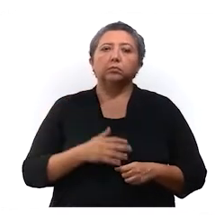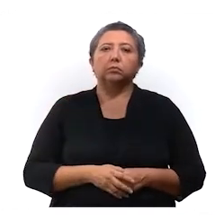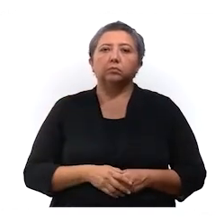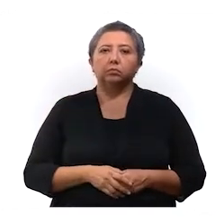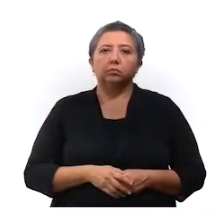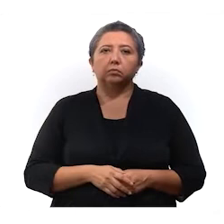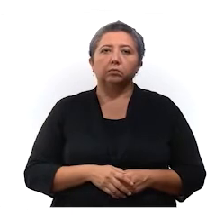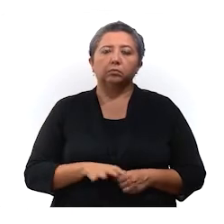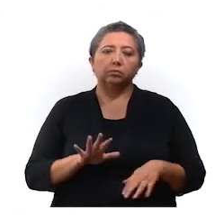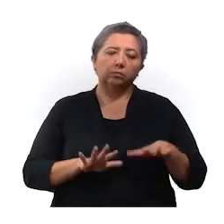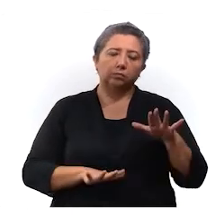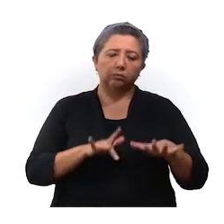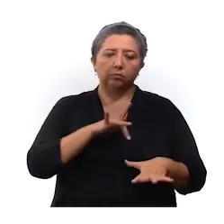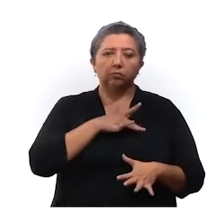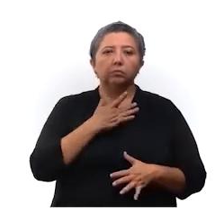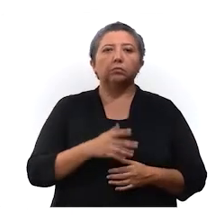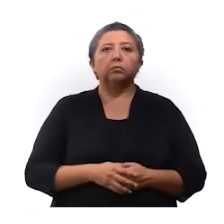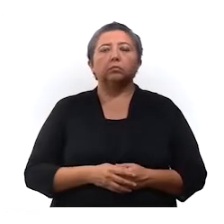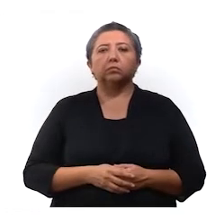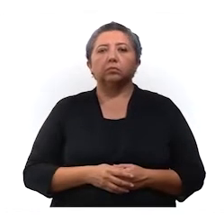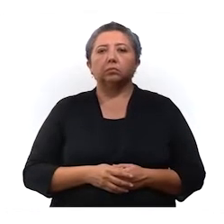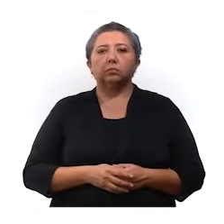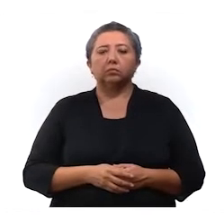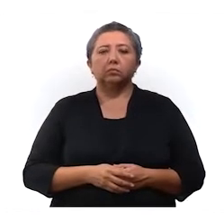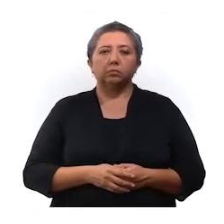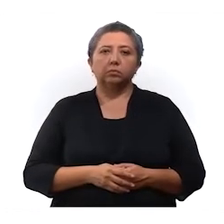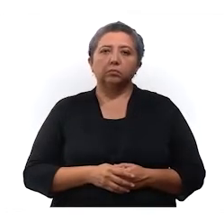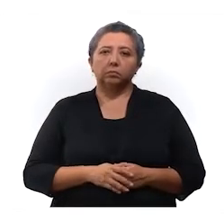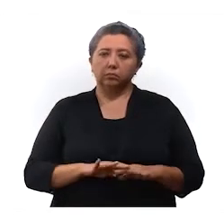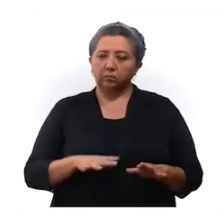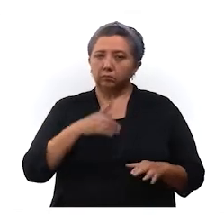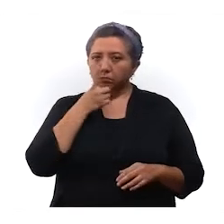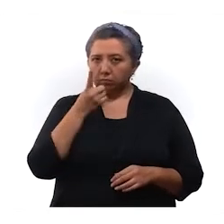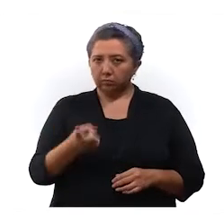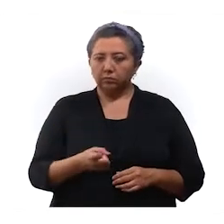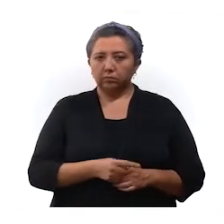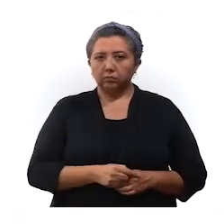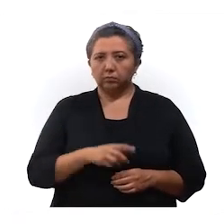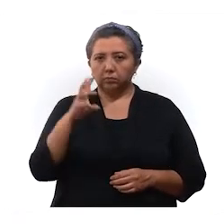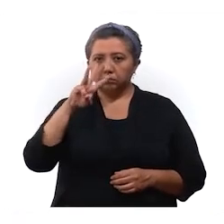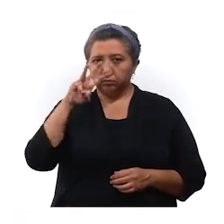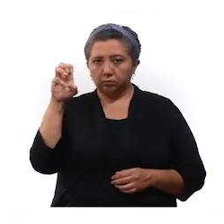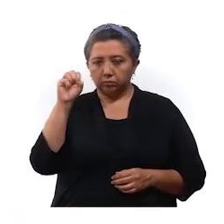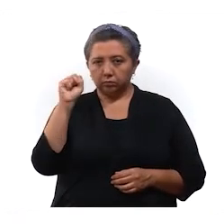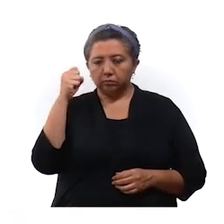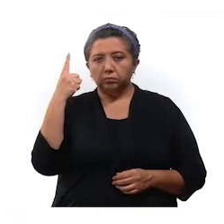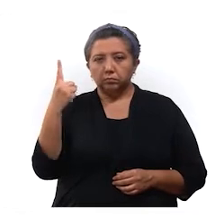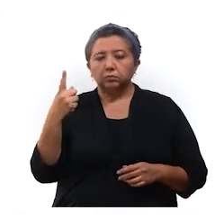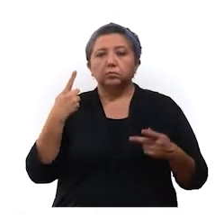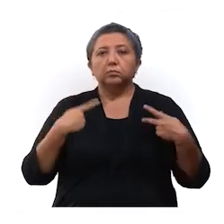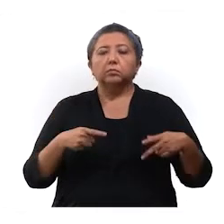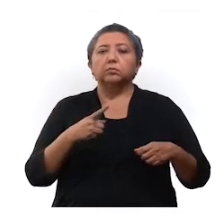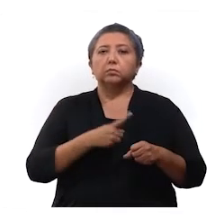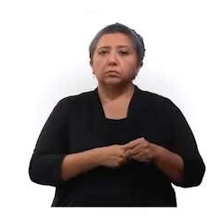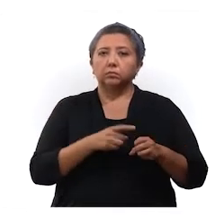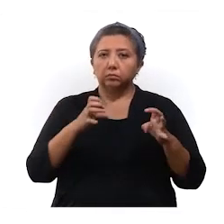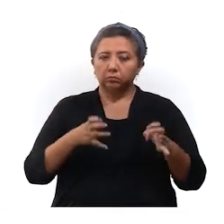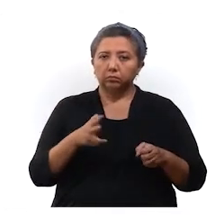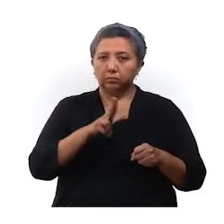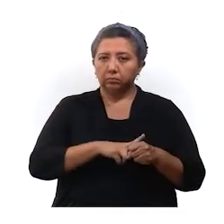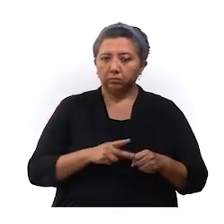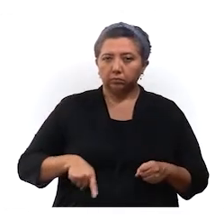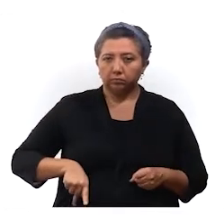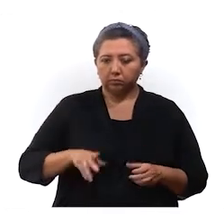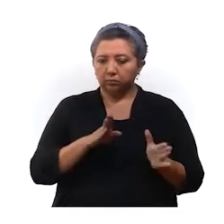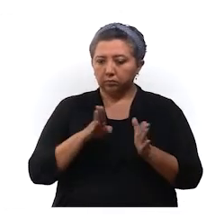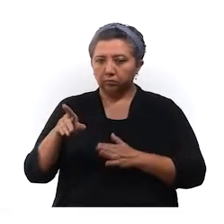Secretaría de Salud de Yucatán. Presentan síntomas leves. Como ya se mencionó, 361 de los casos positivos están